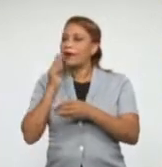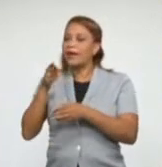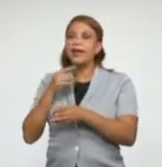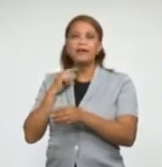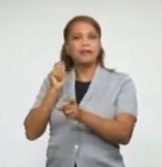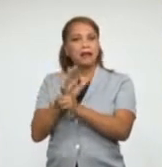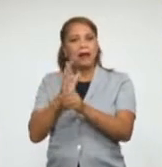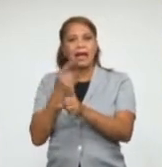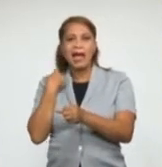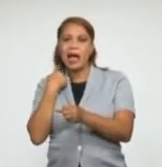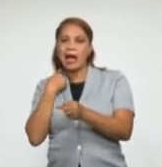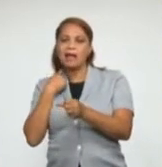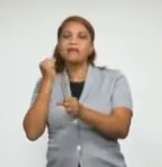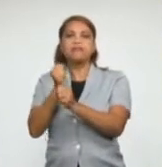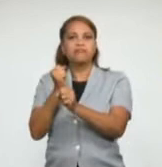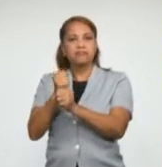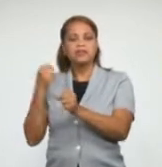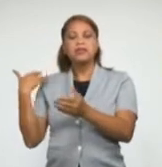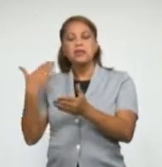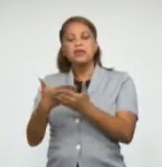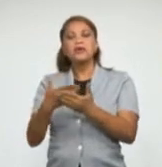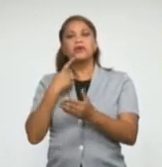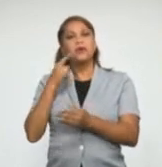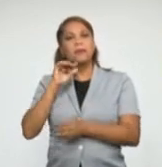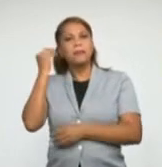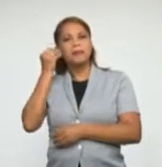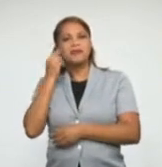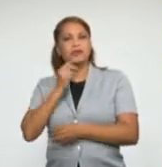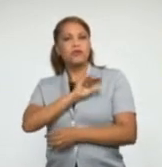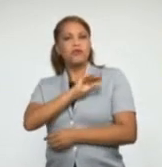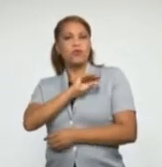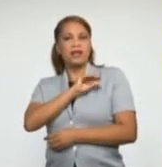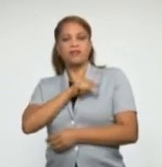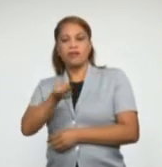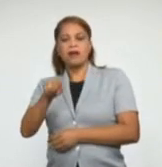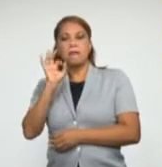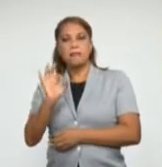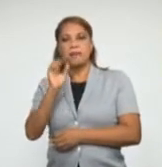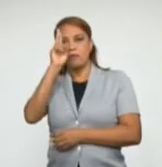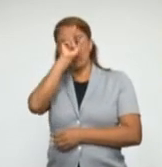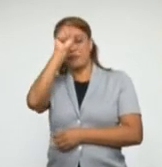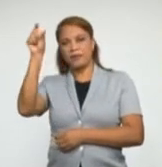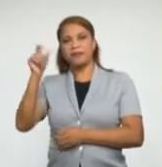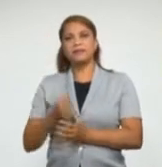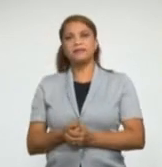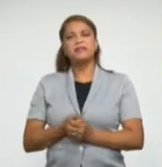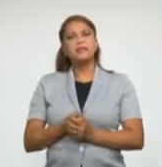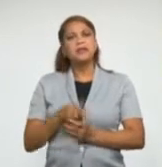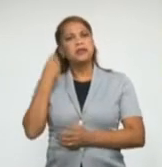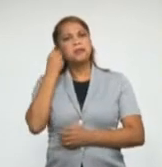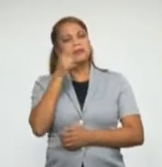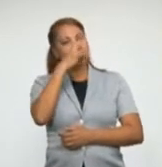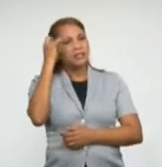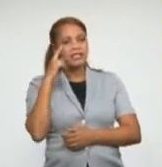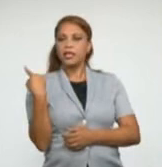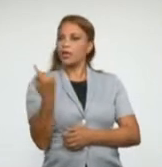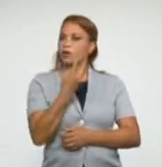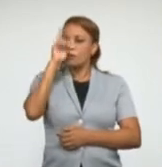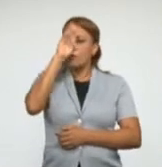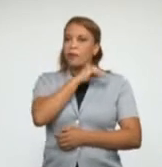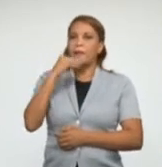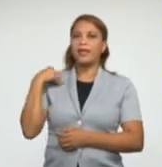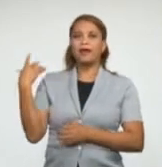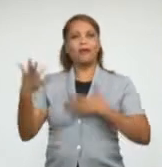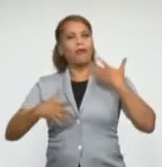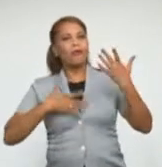hospital pienso que me jubilaré yo, ¿no? Y yo creo que sí, que hay un ambiente de júbilo, hay un ambiente de alegría, hay un ambiente de